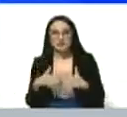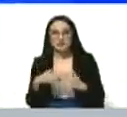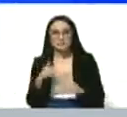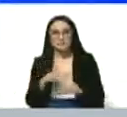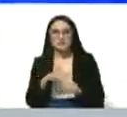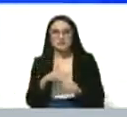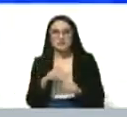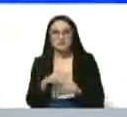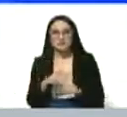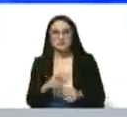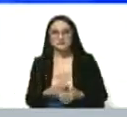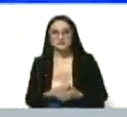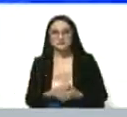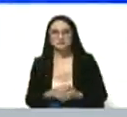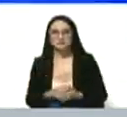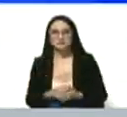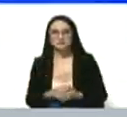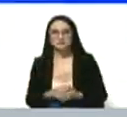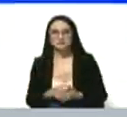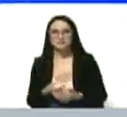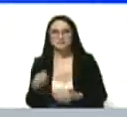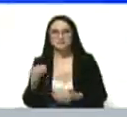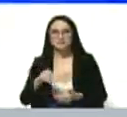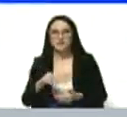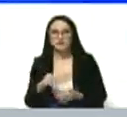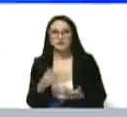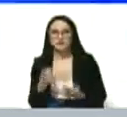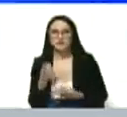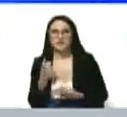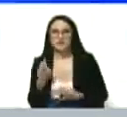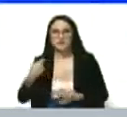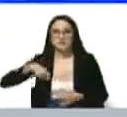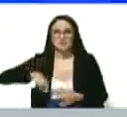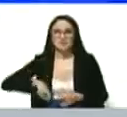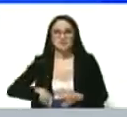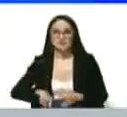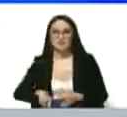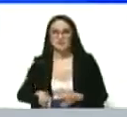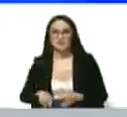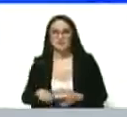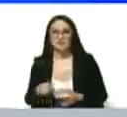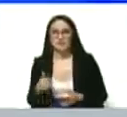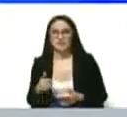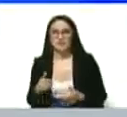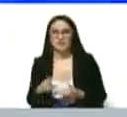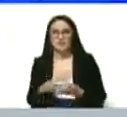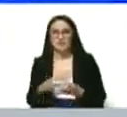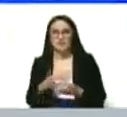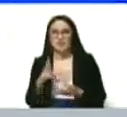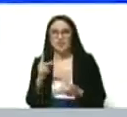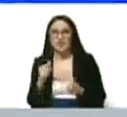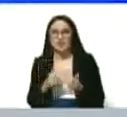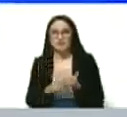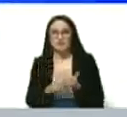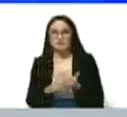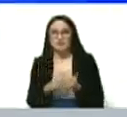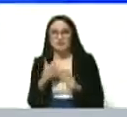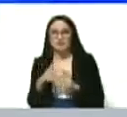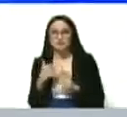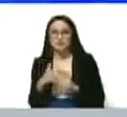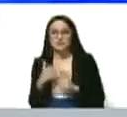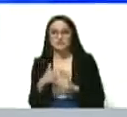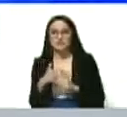petrolera. Adicionalmente, la falta de inversión registrada en el sector no contribuyó